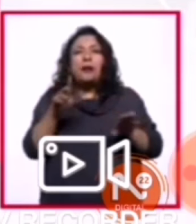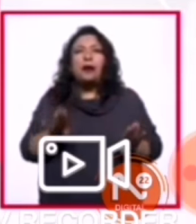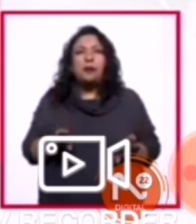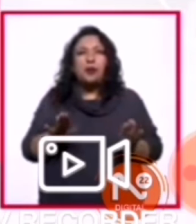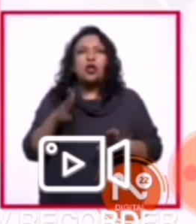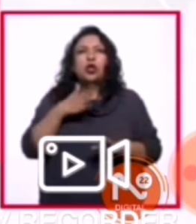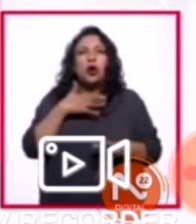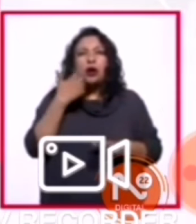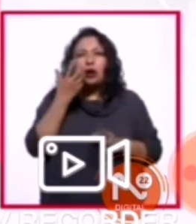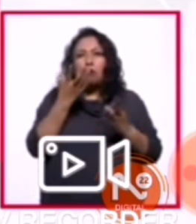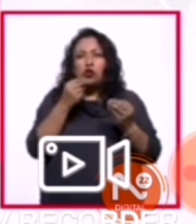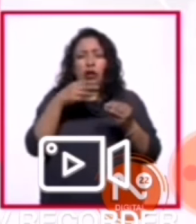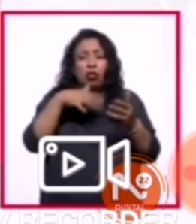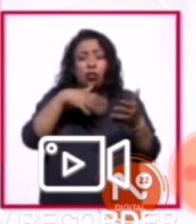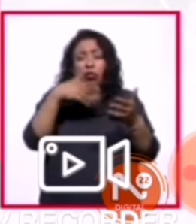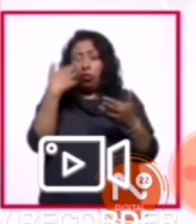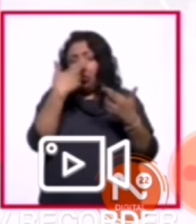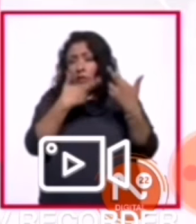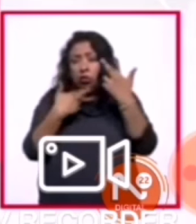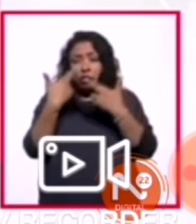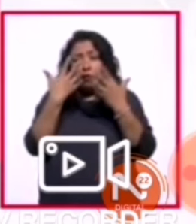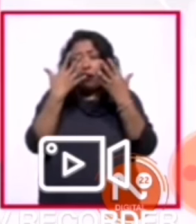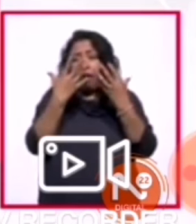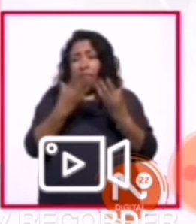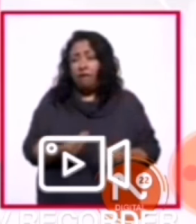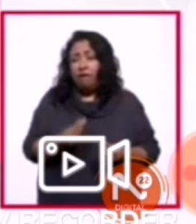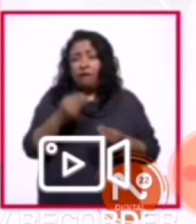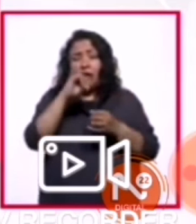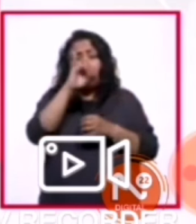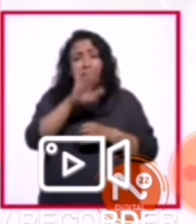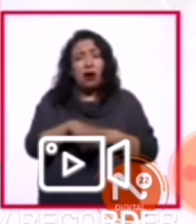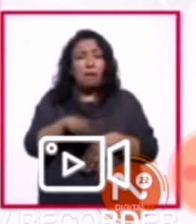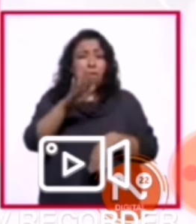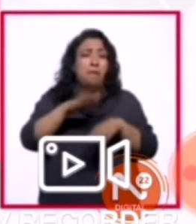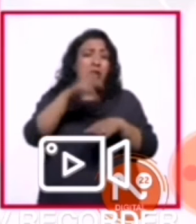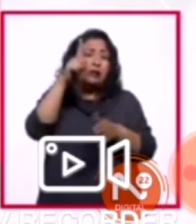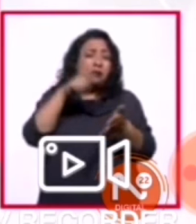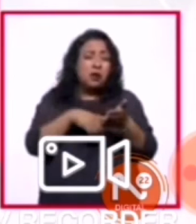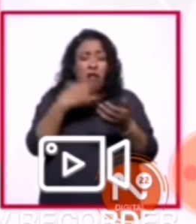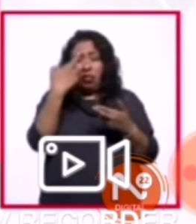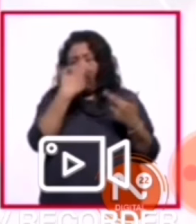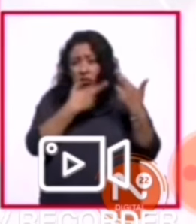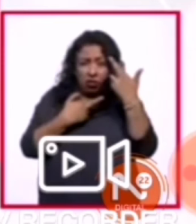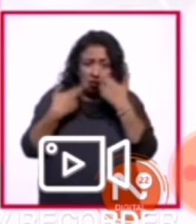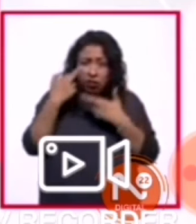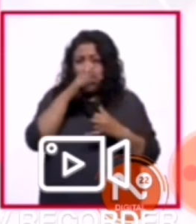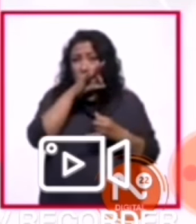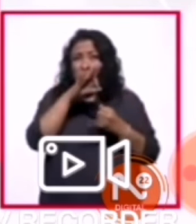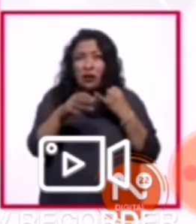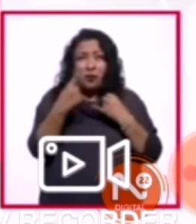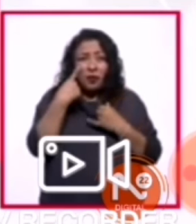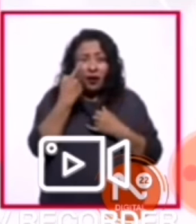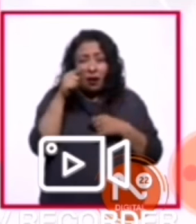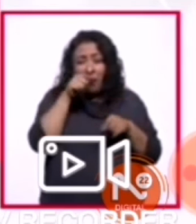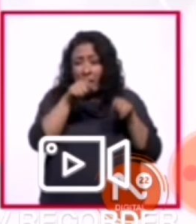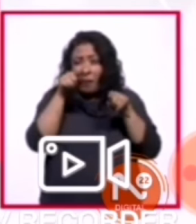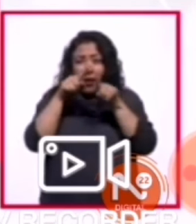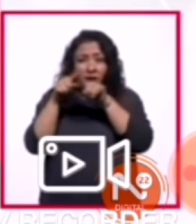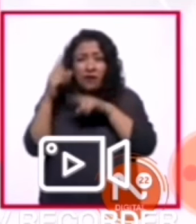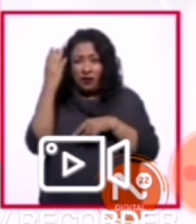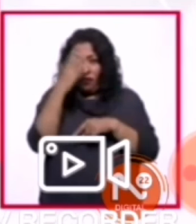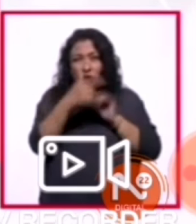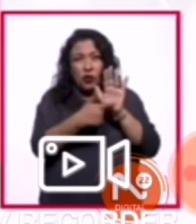a realizar tantas imágenes, más de un millar, pues al final ese repertorio gráfico